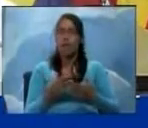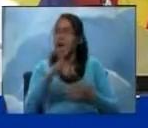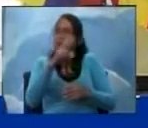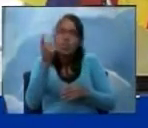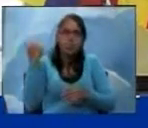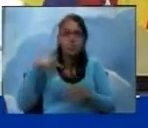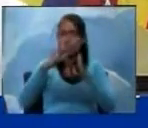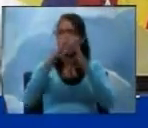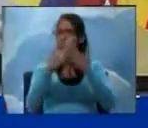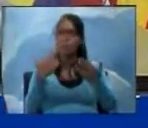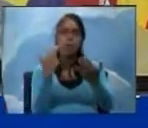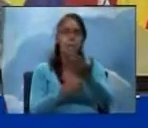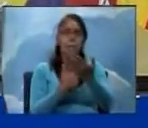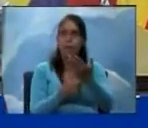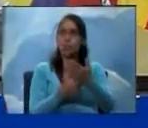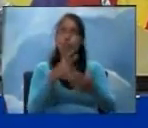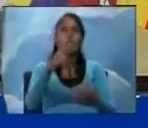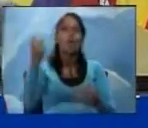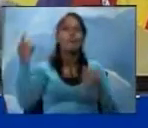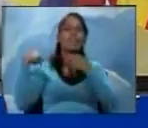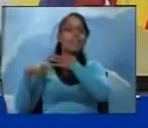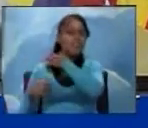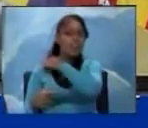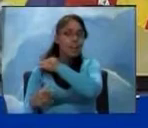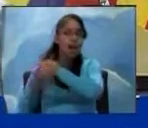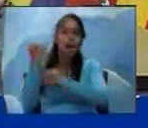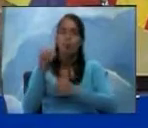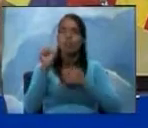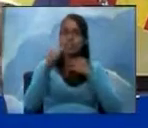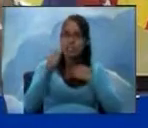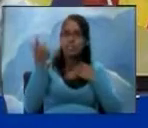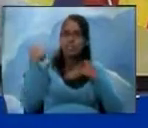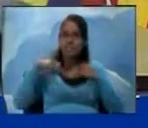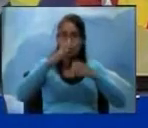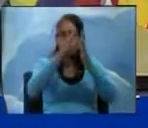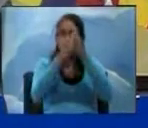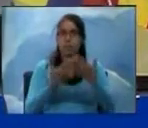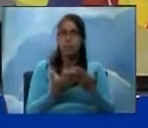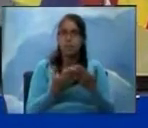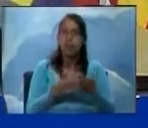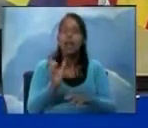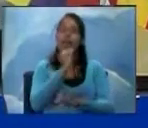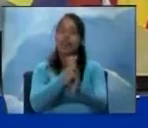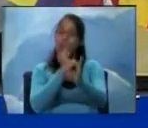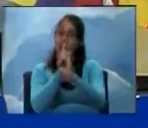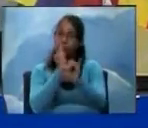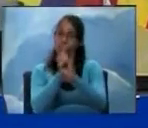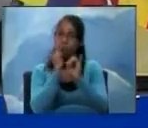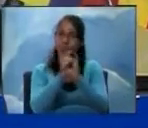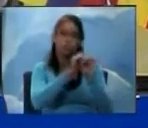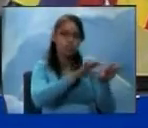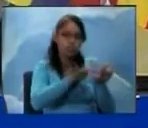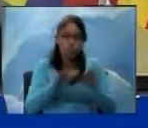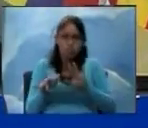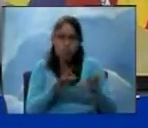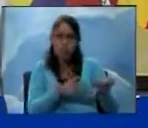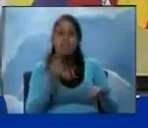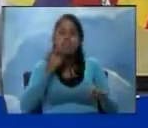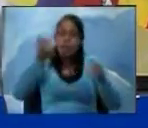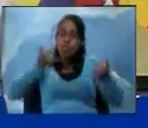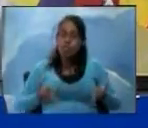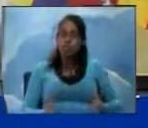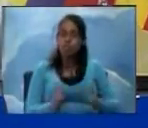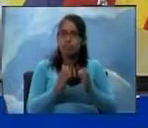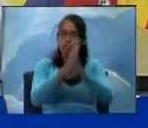Biblia, no gano puerta. No tenía. Ahora sí tienes Biblia en la computadora. Pídale a sus hijos